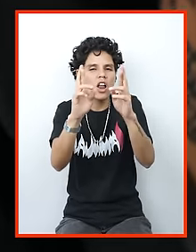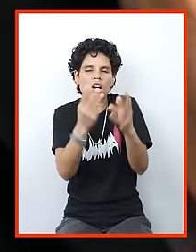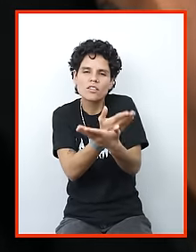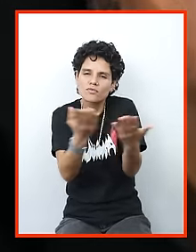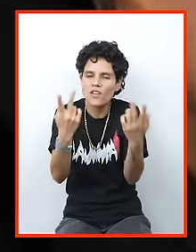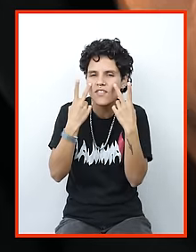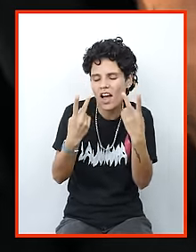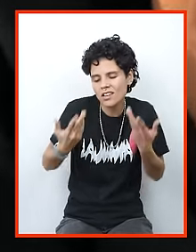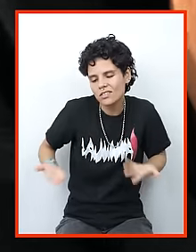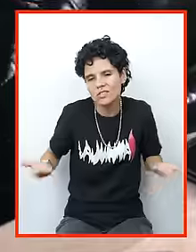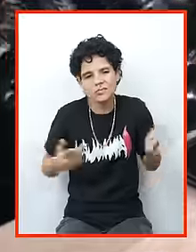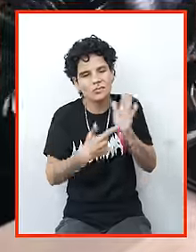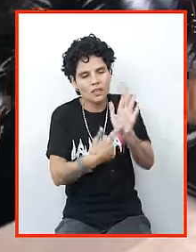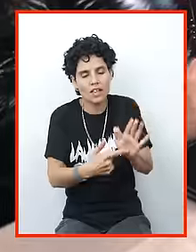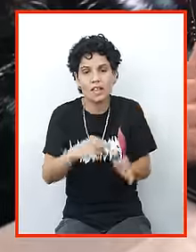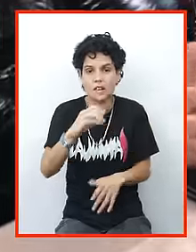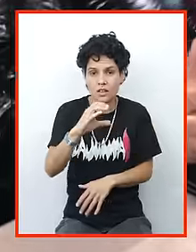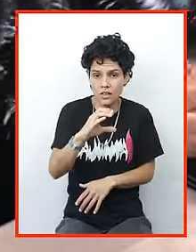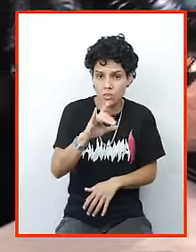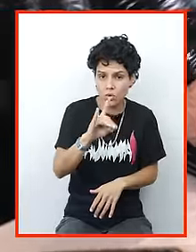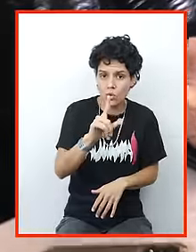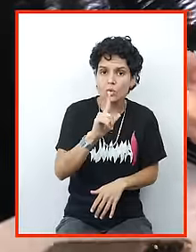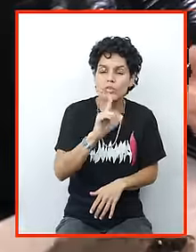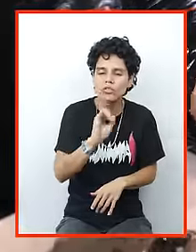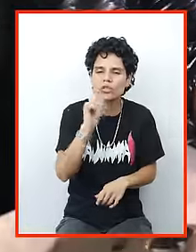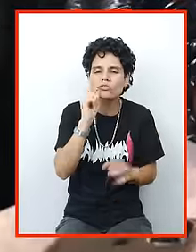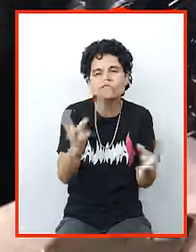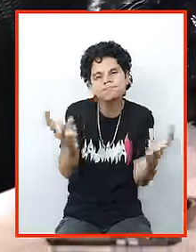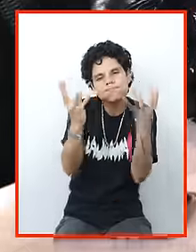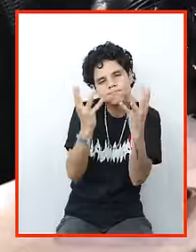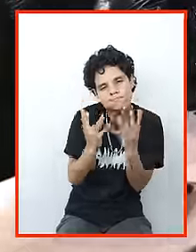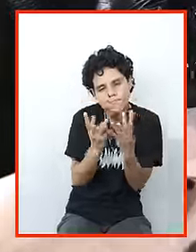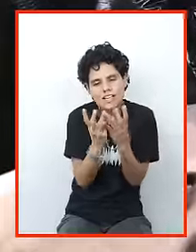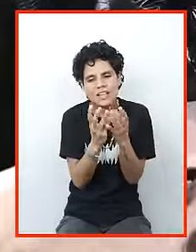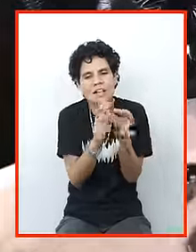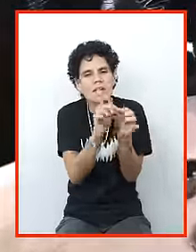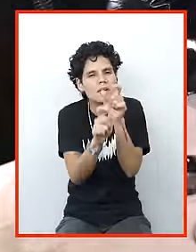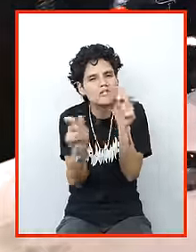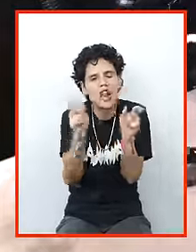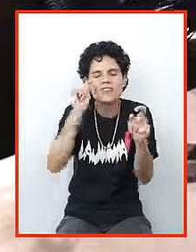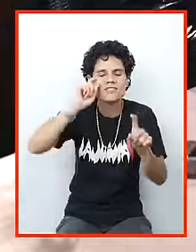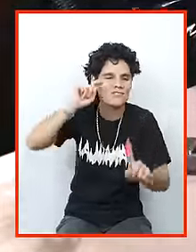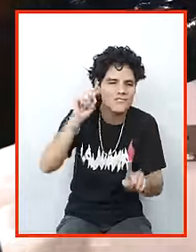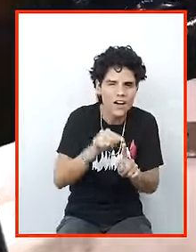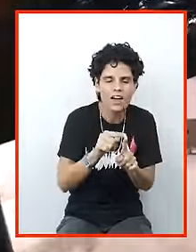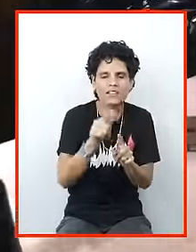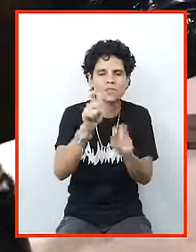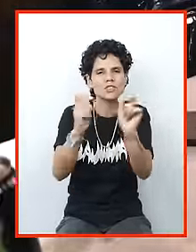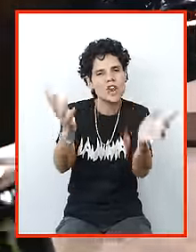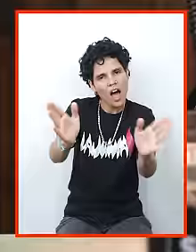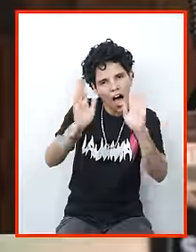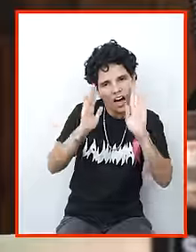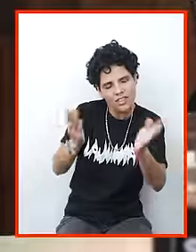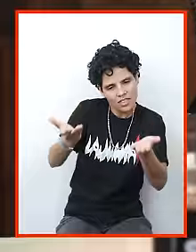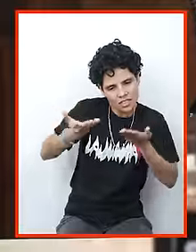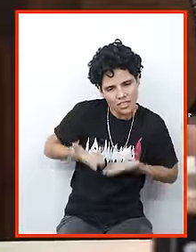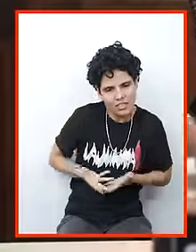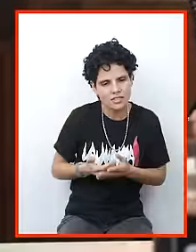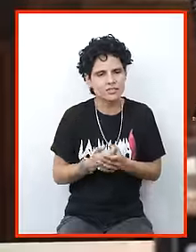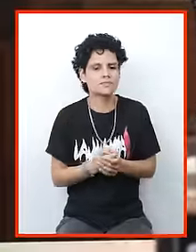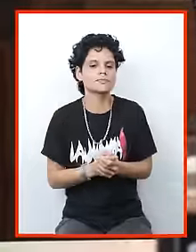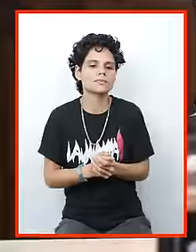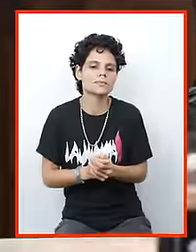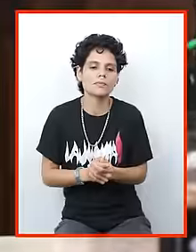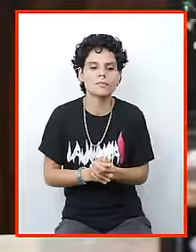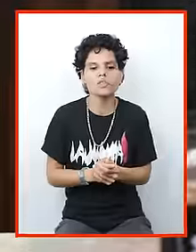veían y esto es para ustedes. Así que eso. El culto que es tu gente, que son tus fans, que son la gente que te escucha y que, a pesar de que, como